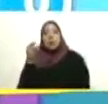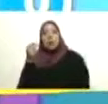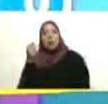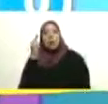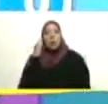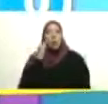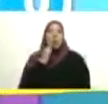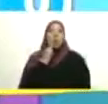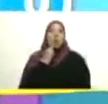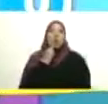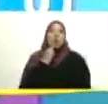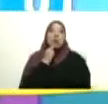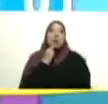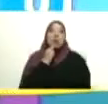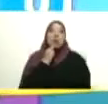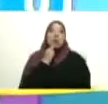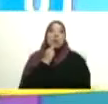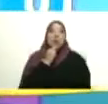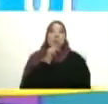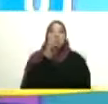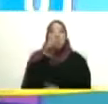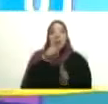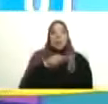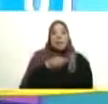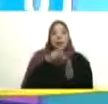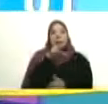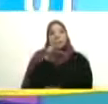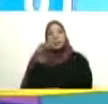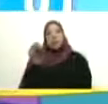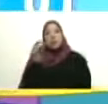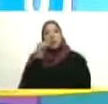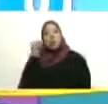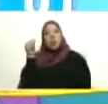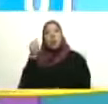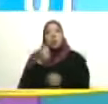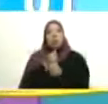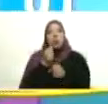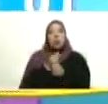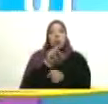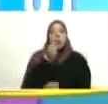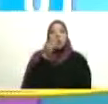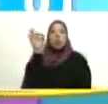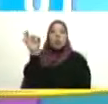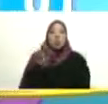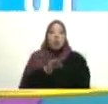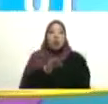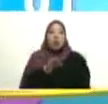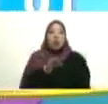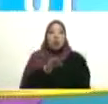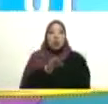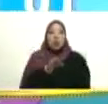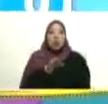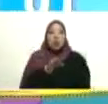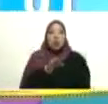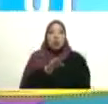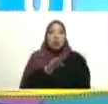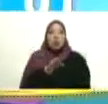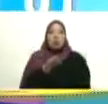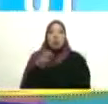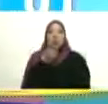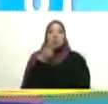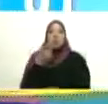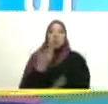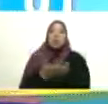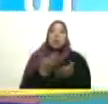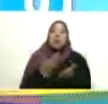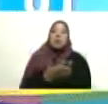recauden 1.100 bolívares. Para que cada familia ponga un 10% más, ¿verdad? Y ese 10%